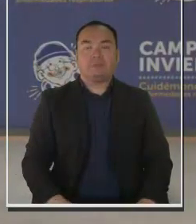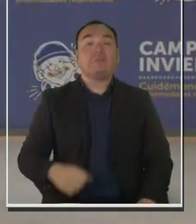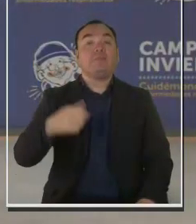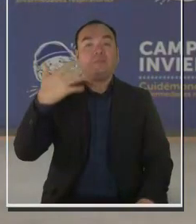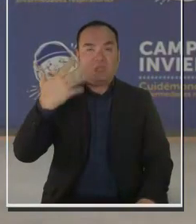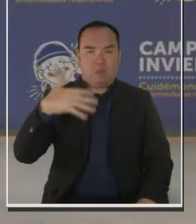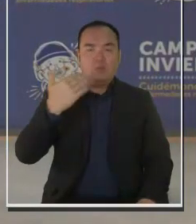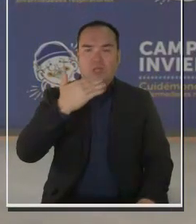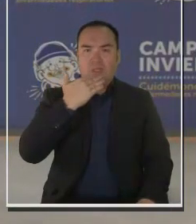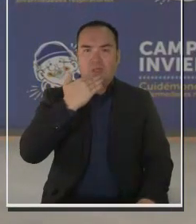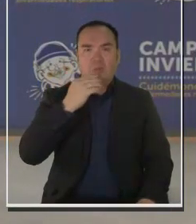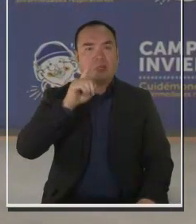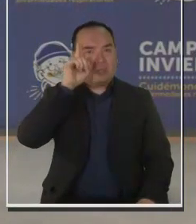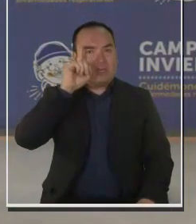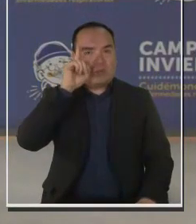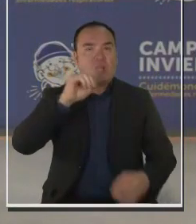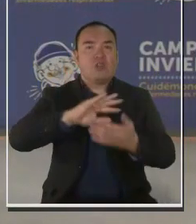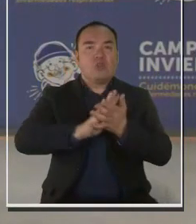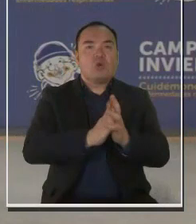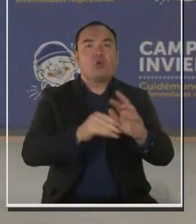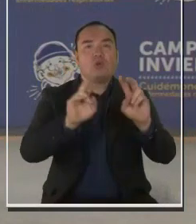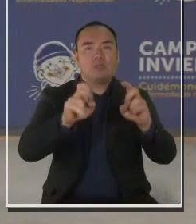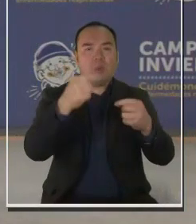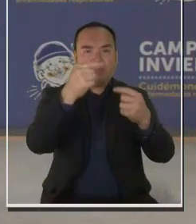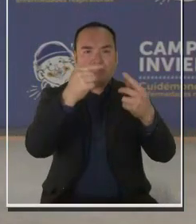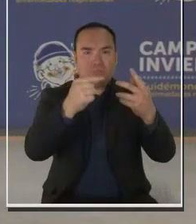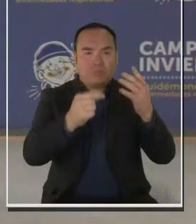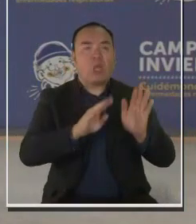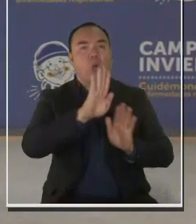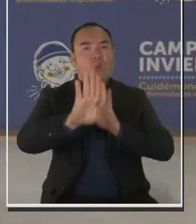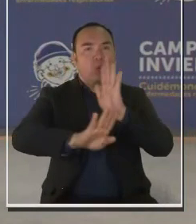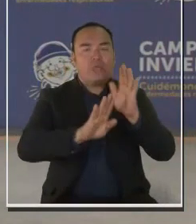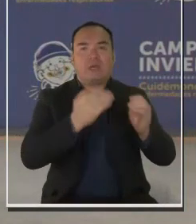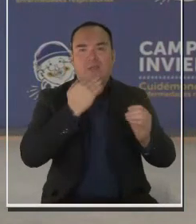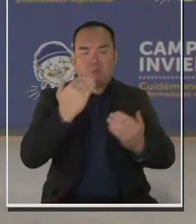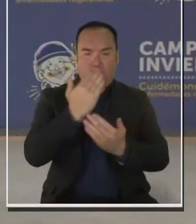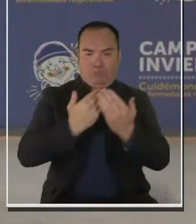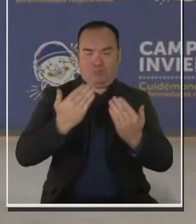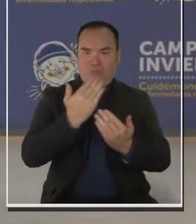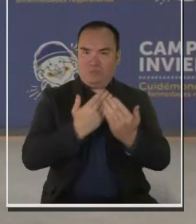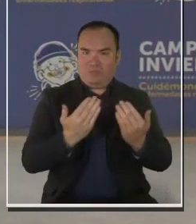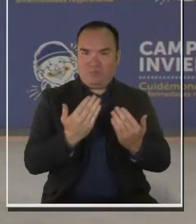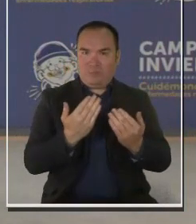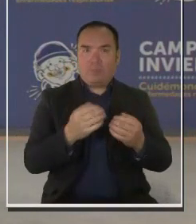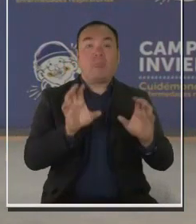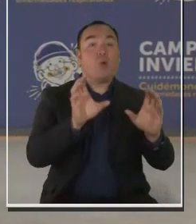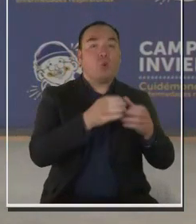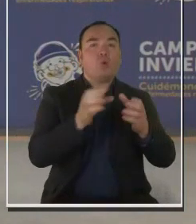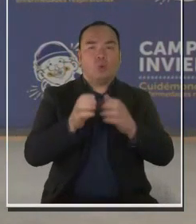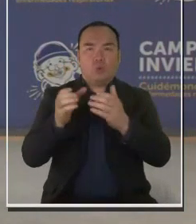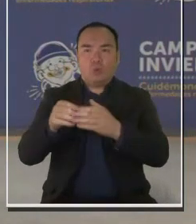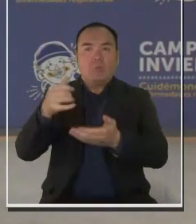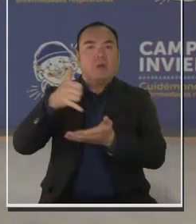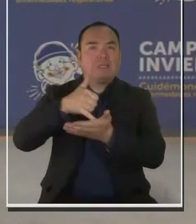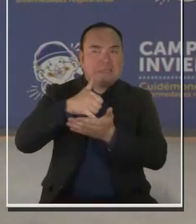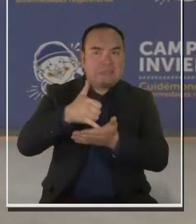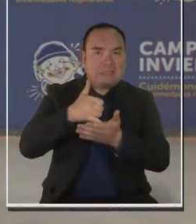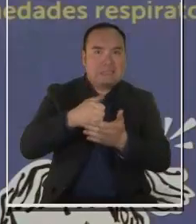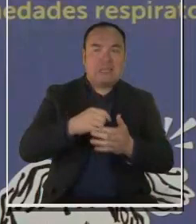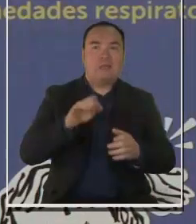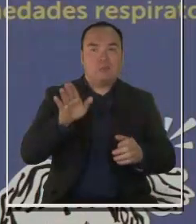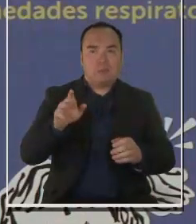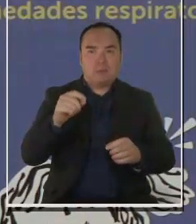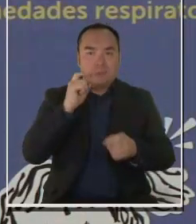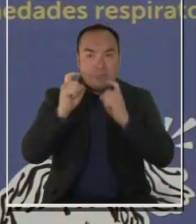Importante que recordemos todas las medidas de prevención y autocuidado. Los grupos que revisamos, todos los síntomas y signos,